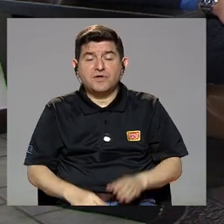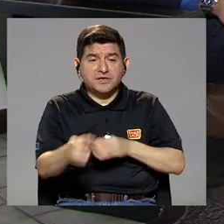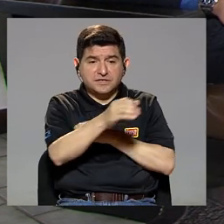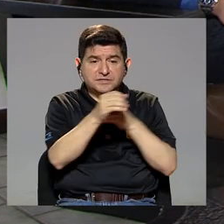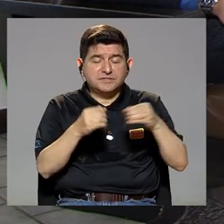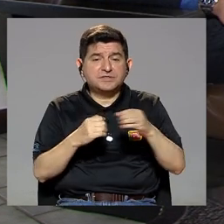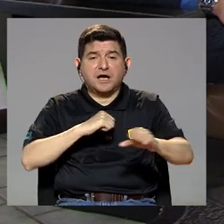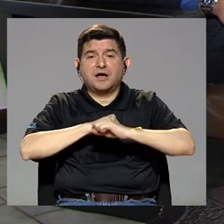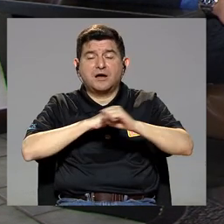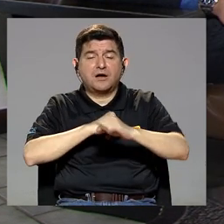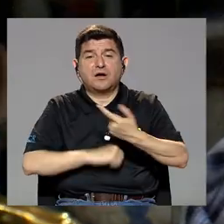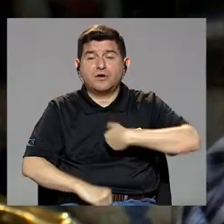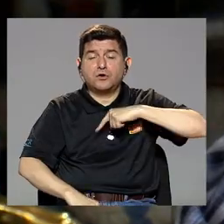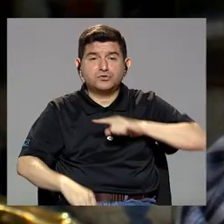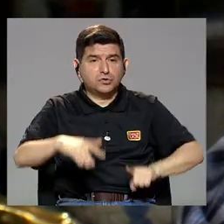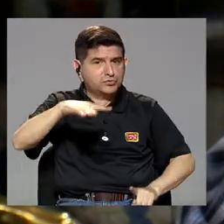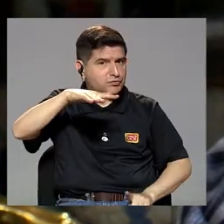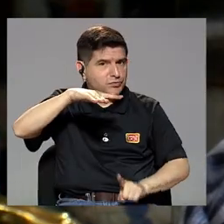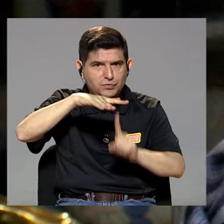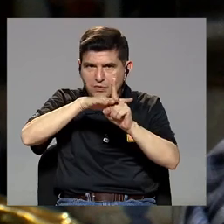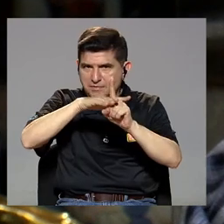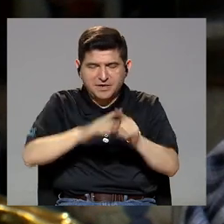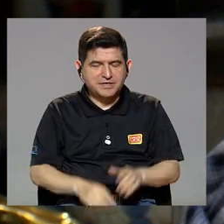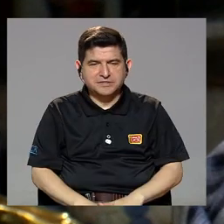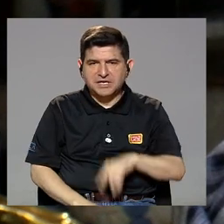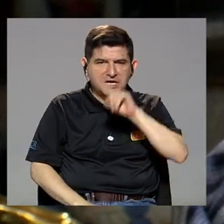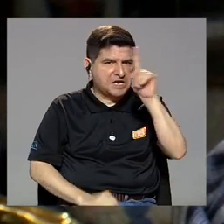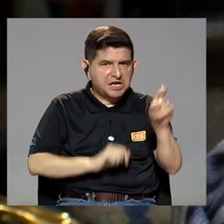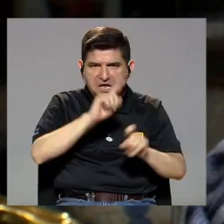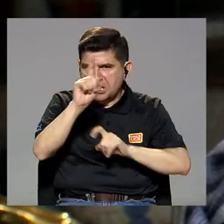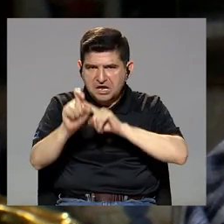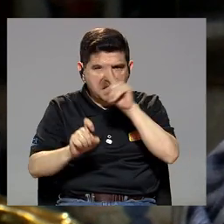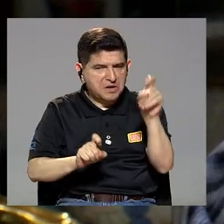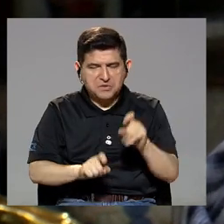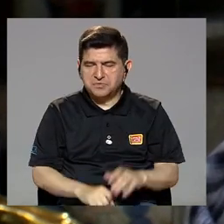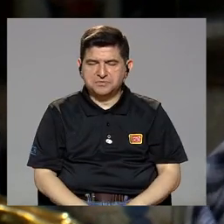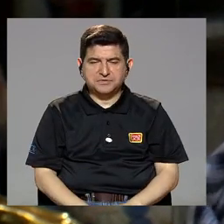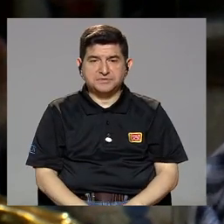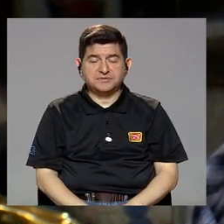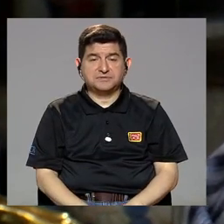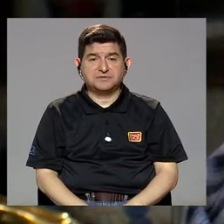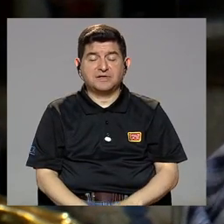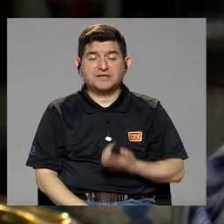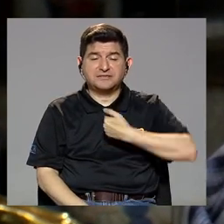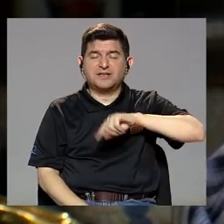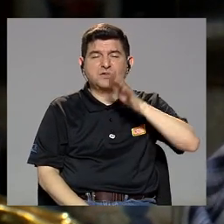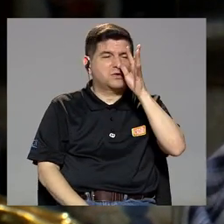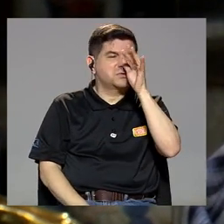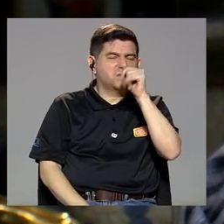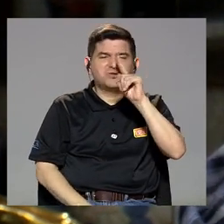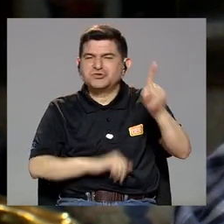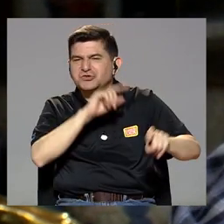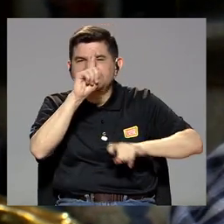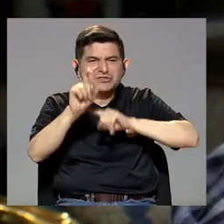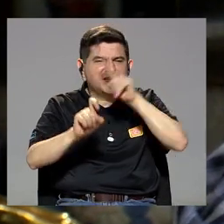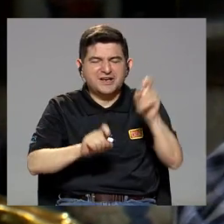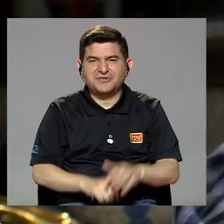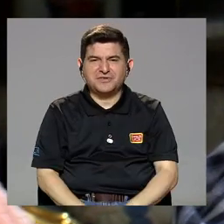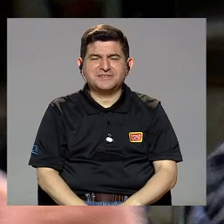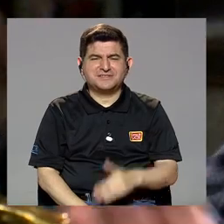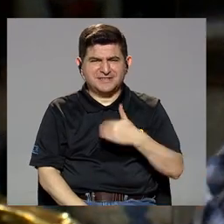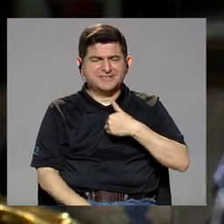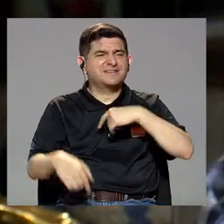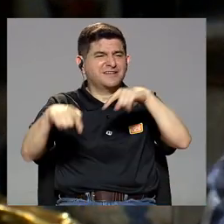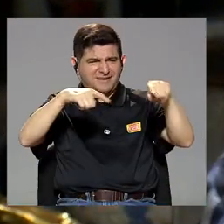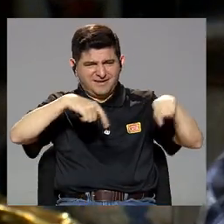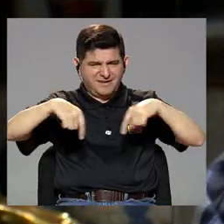pulsera nosotros no aparecíamos en las encuestas y nosotros nos burlábamos de las encuestas ahí tenemos grabaciones